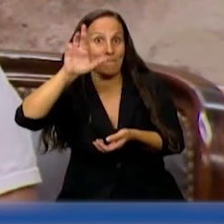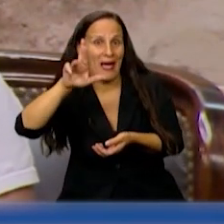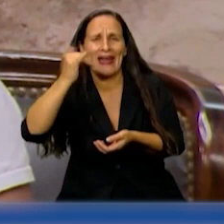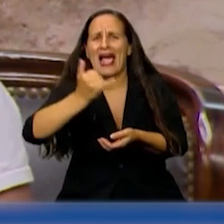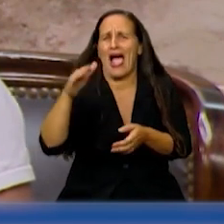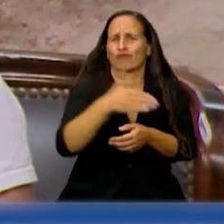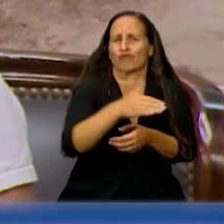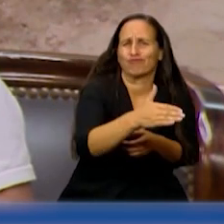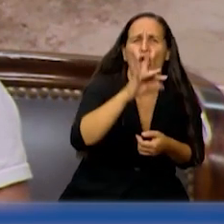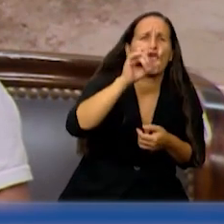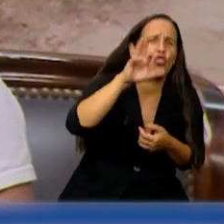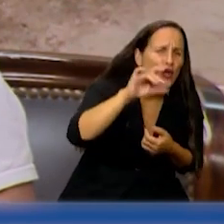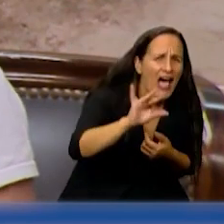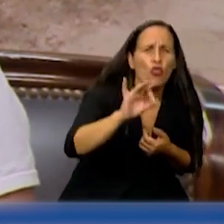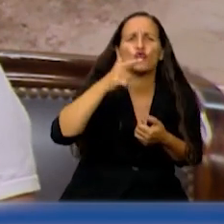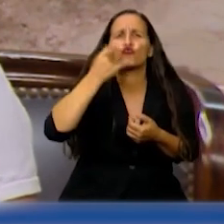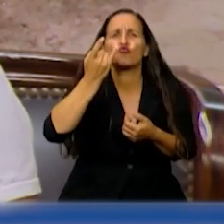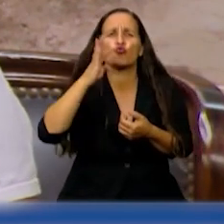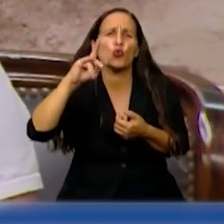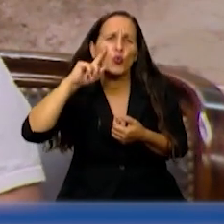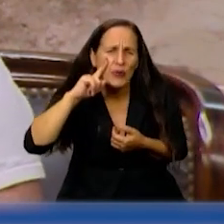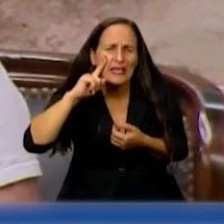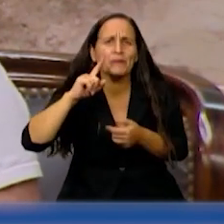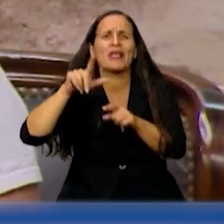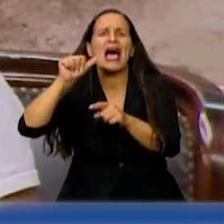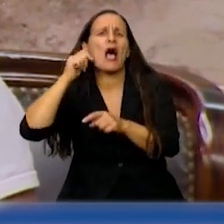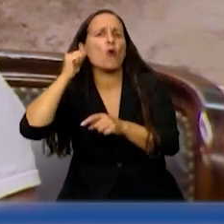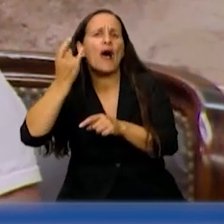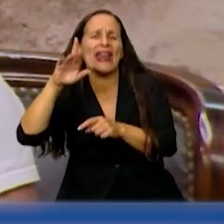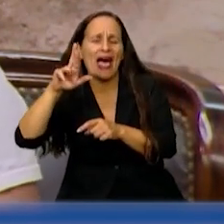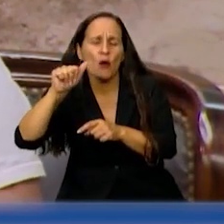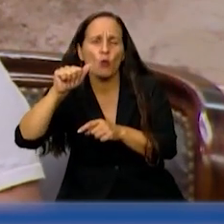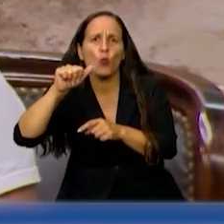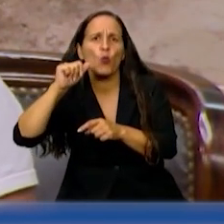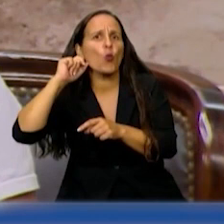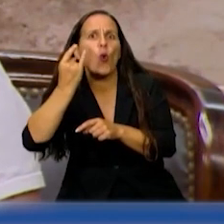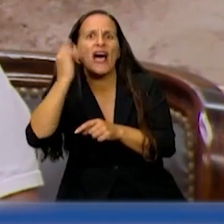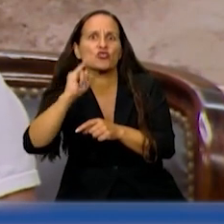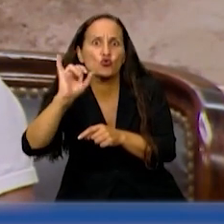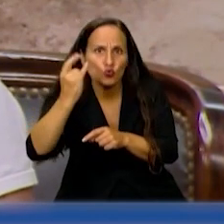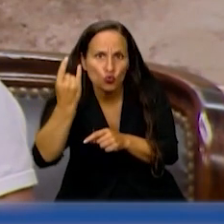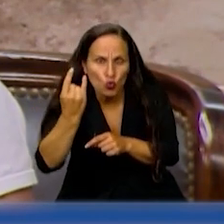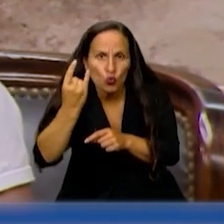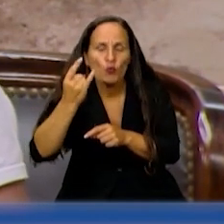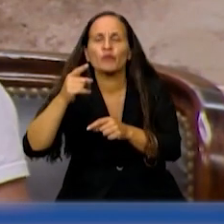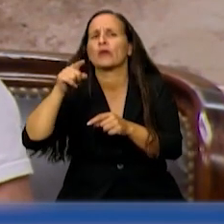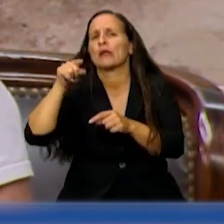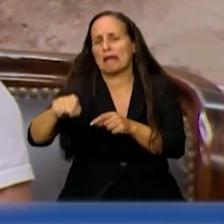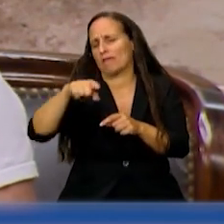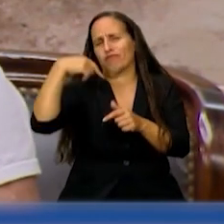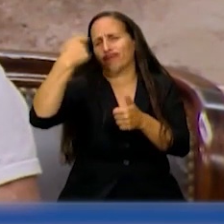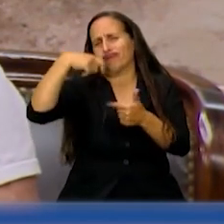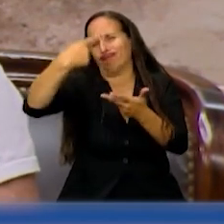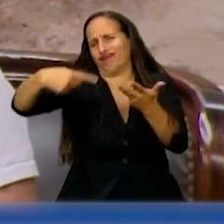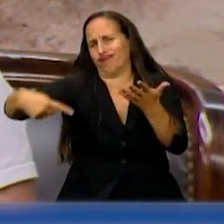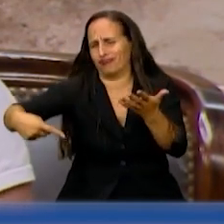como dorados, surubíes, pecaríes, el aguaraguazú, pumas y zorros, áreas de bosques fluviales y